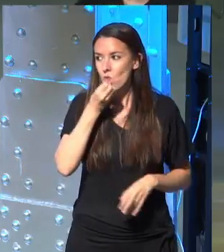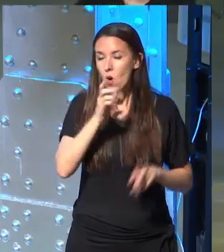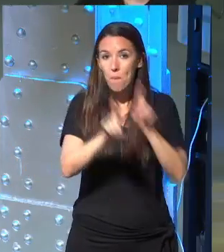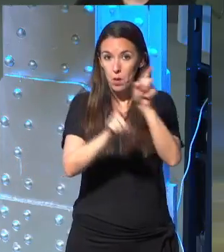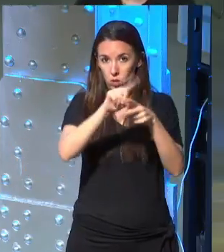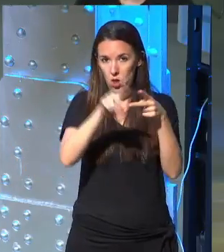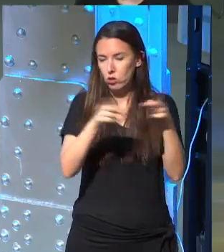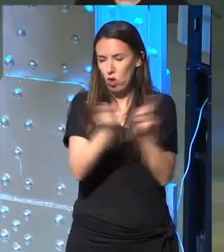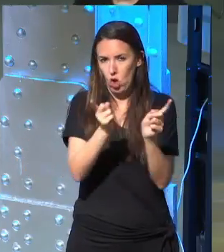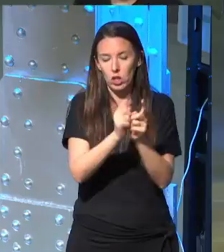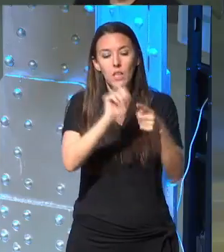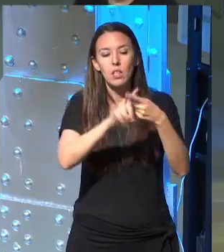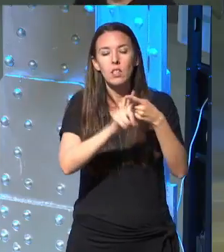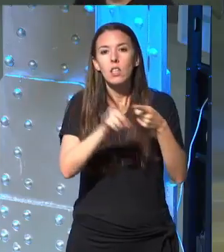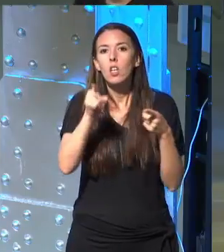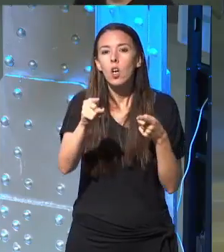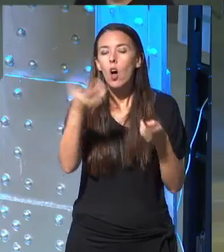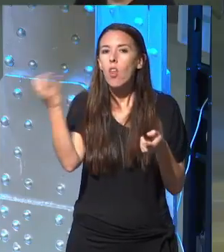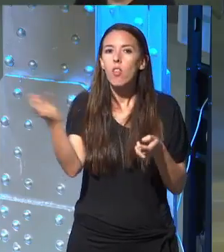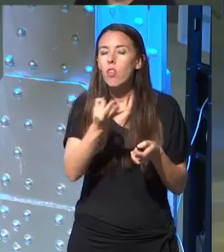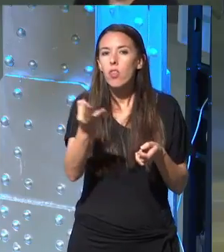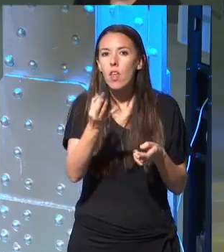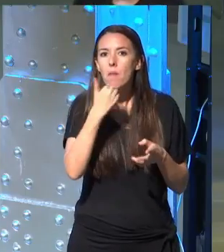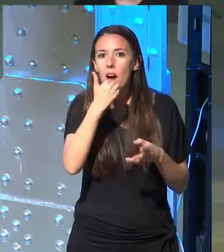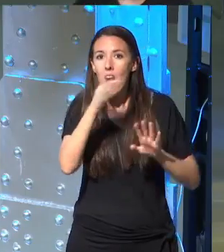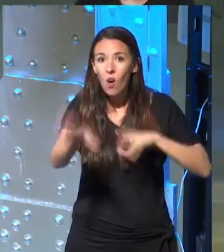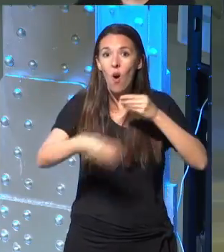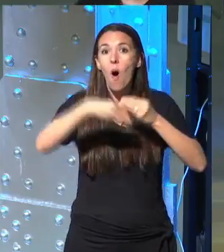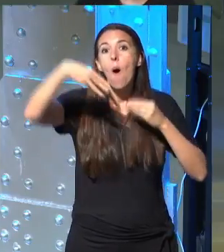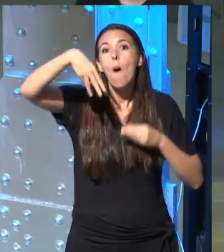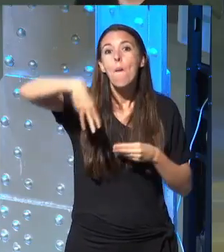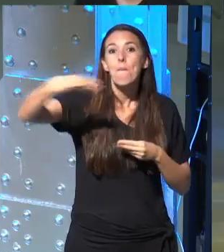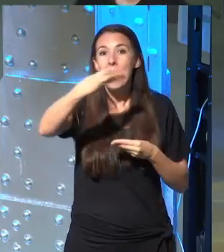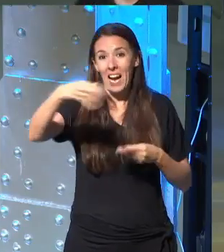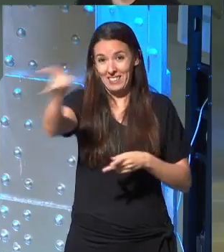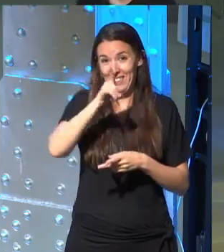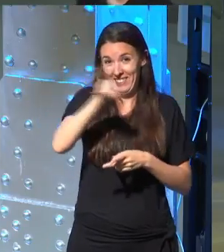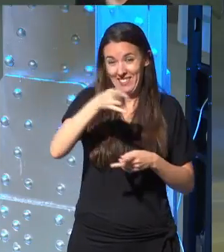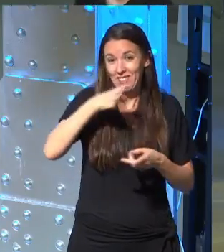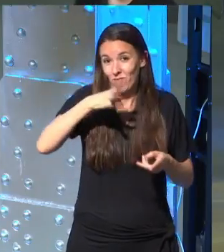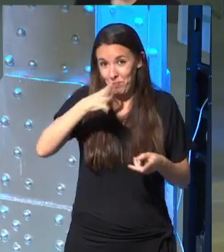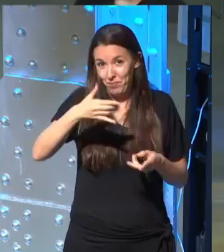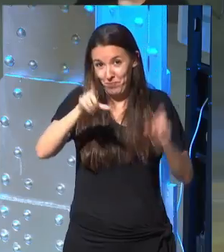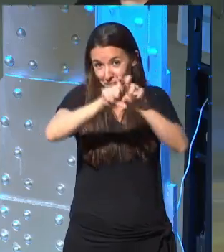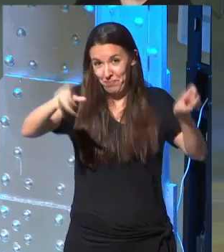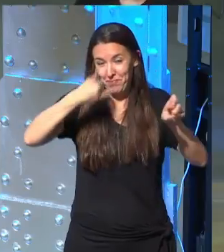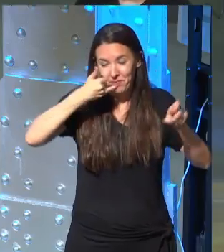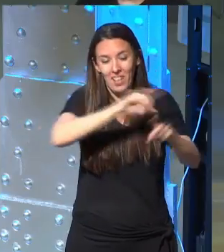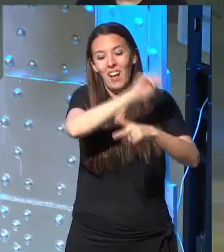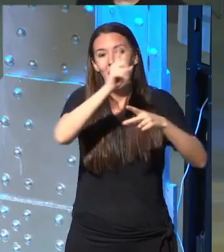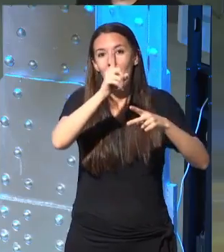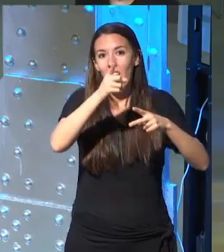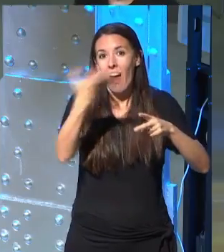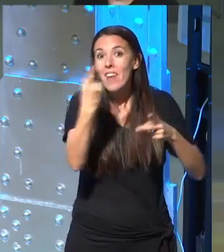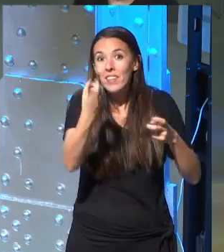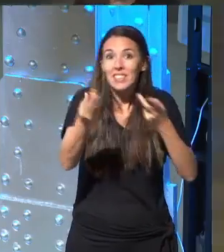dos preguntas muy cortitas. La primera es si tuviste que pedir suplemento de megas a la compañía telefónica. Y la segunda,